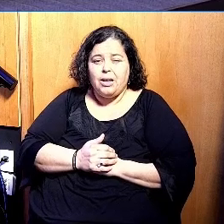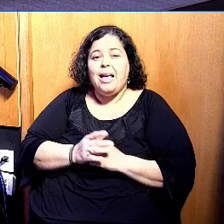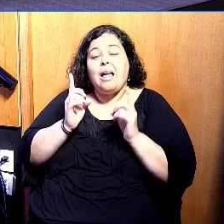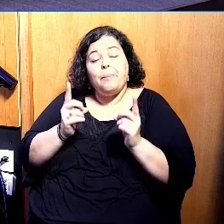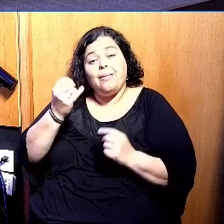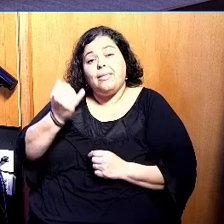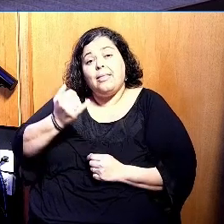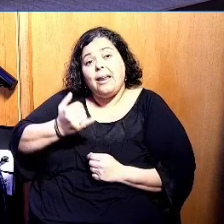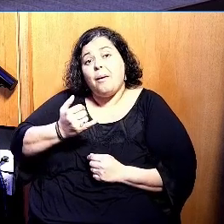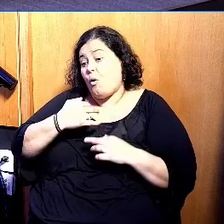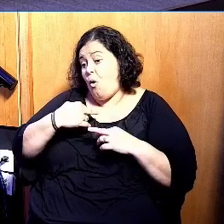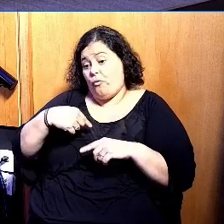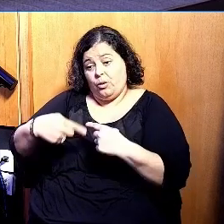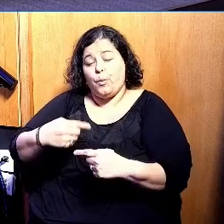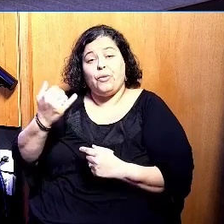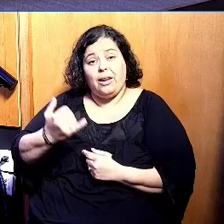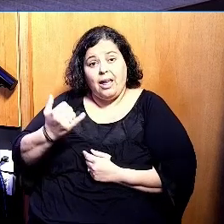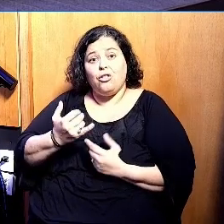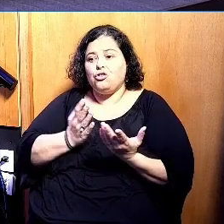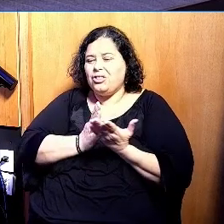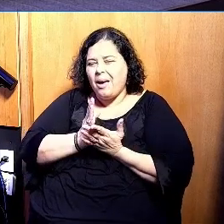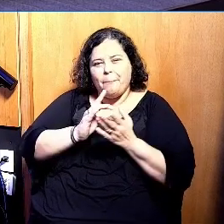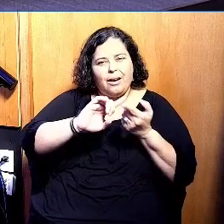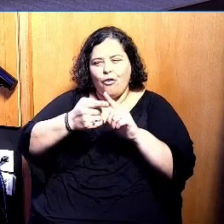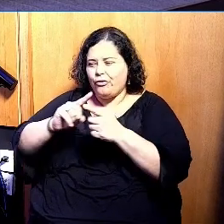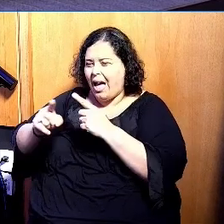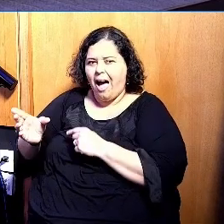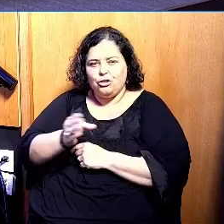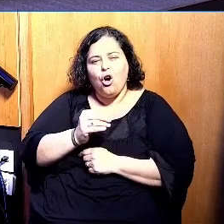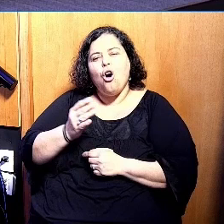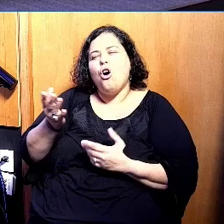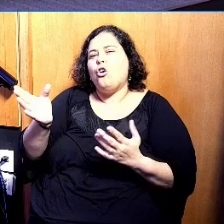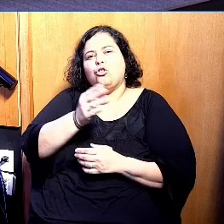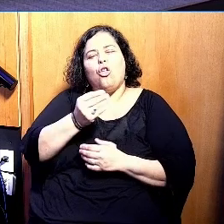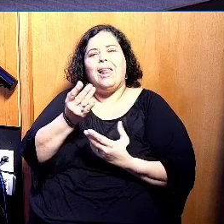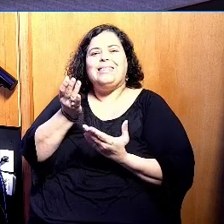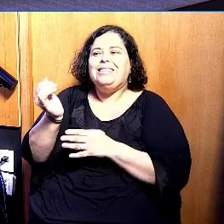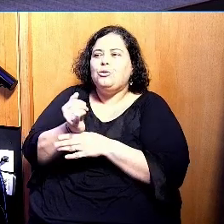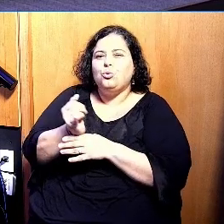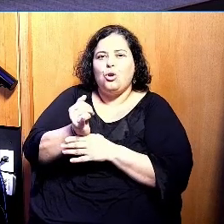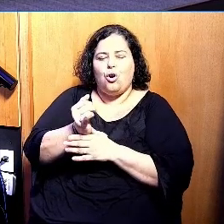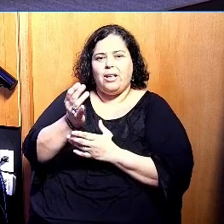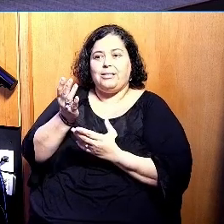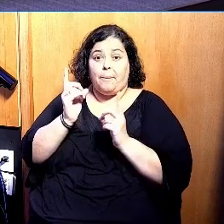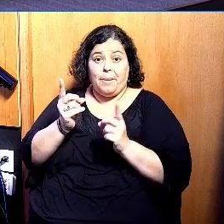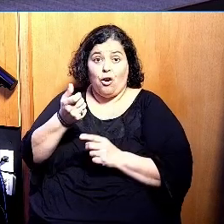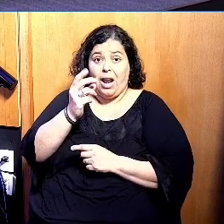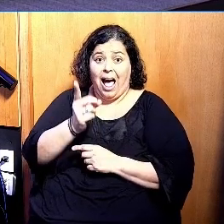Seguimos teniendo y tenemos una articulación muy fluida con instituciones del ecosistema educativo, con